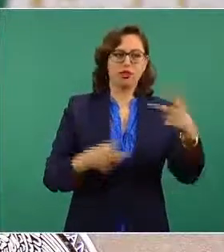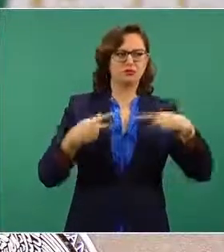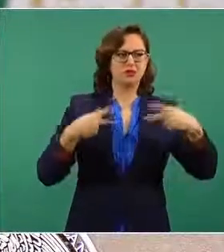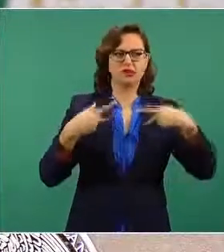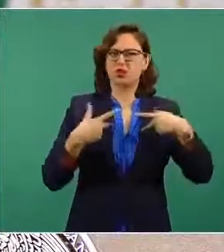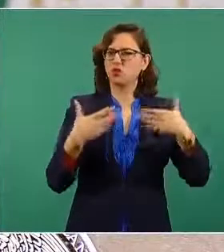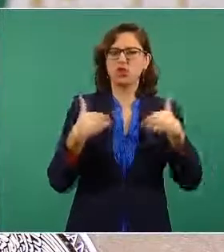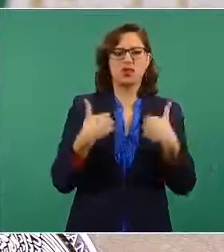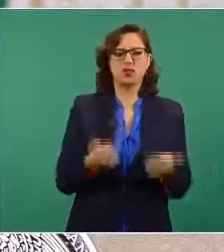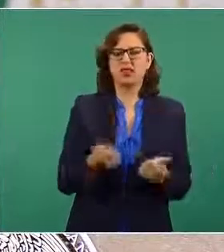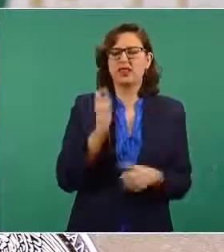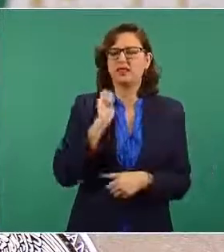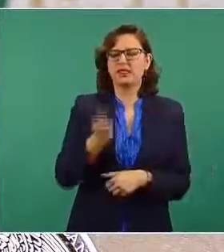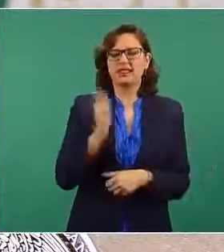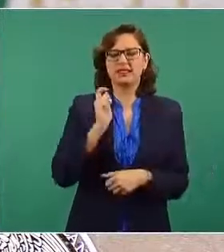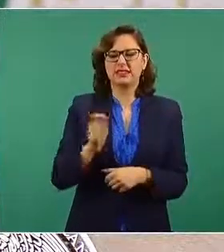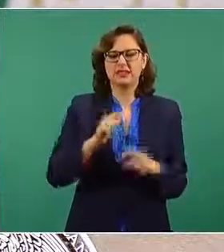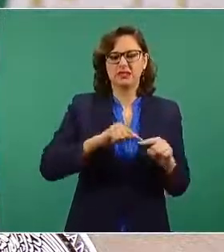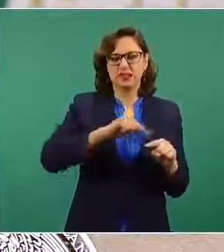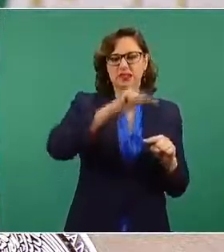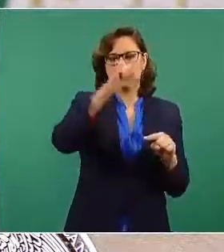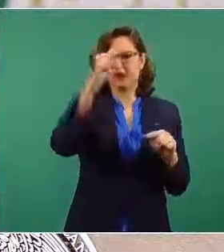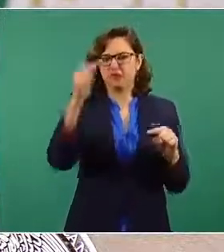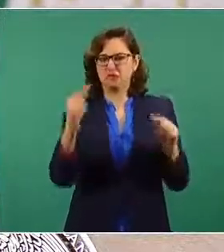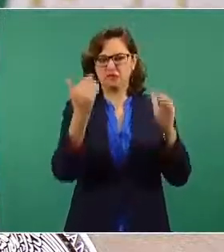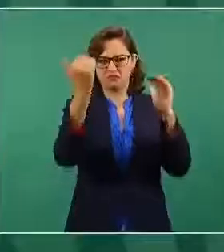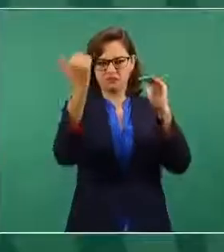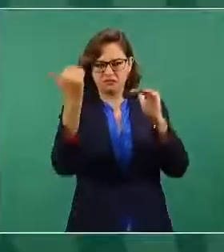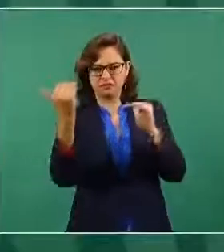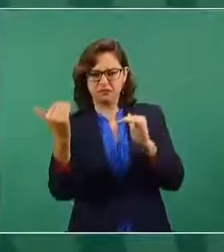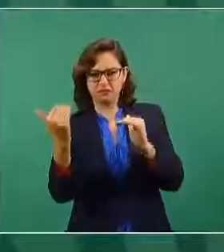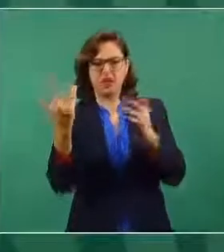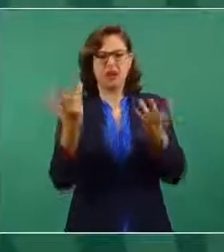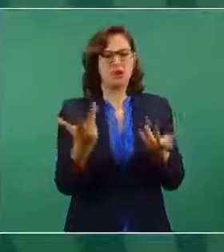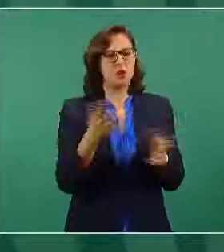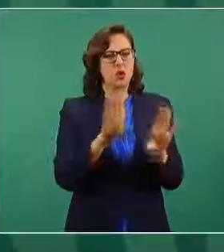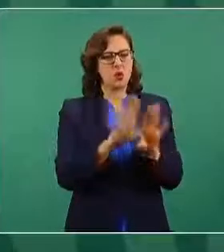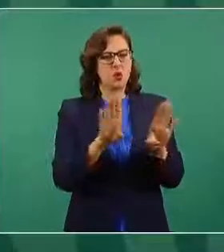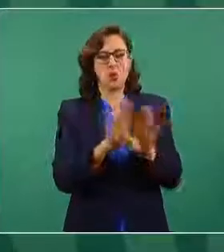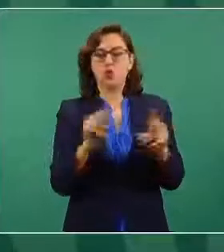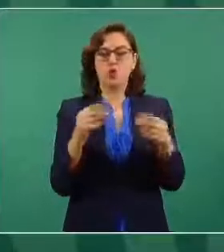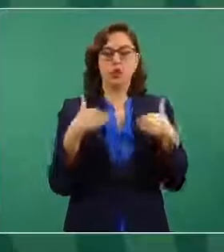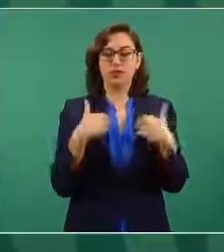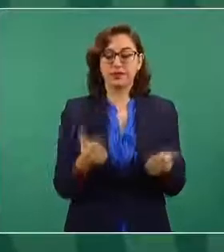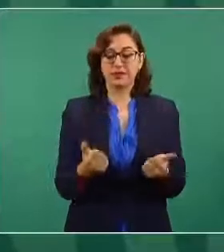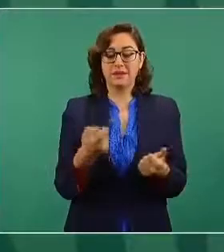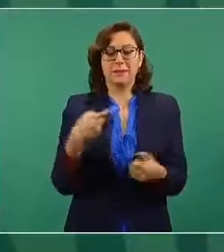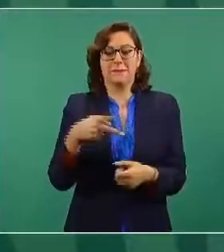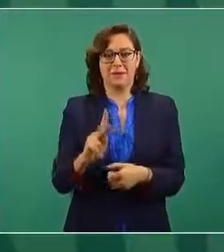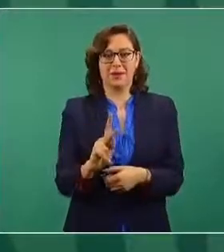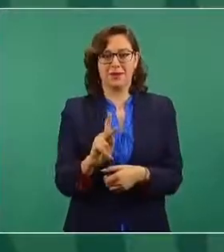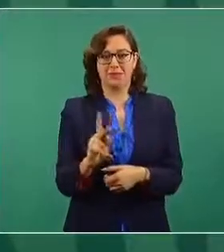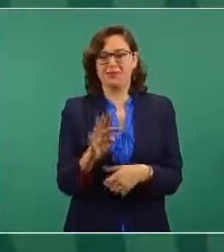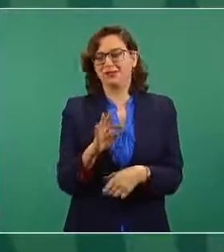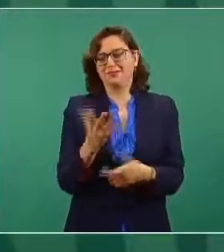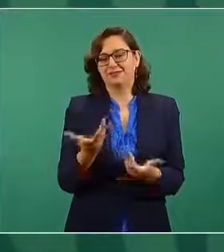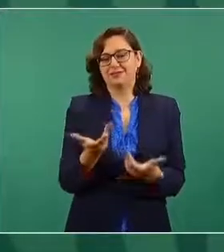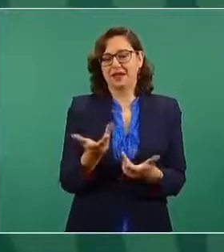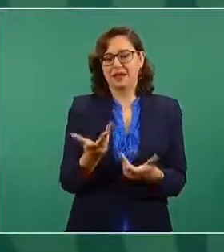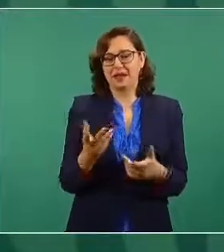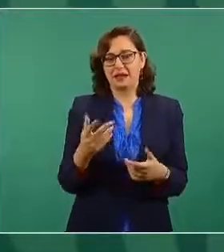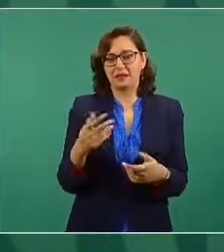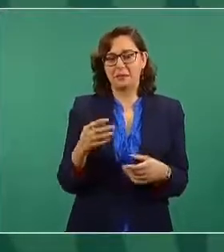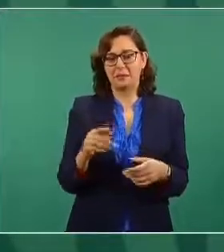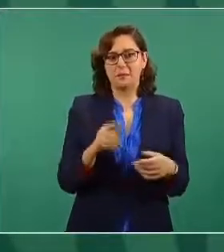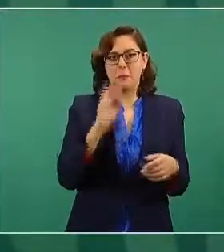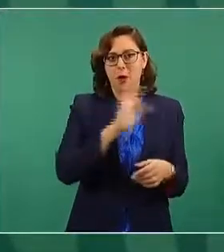qué quiso decir y qué quiere decir el aplanamiento de la curva, pero básicamente si se compara estas curvas epidémicas con las